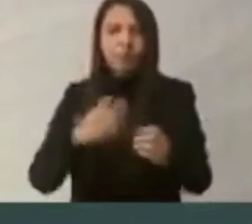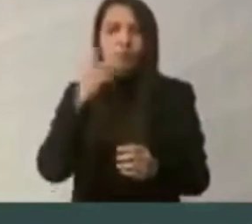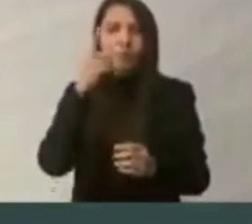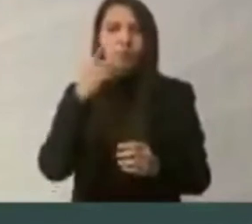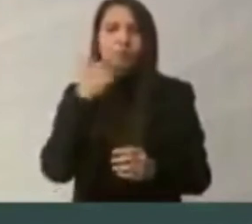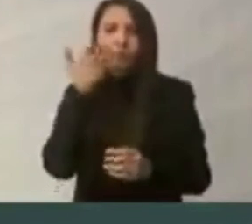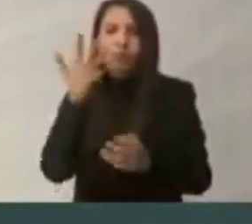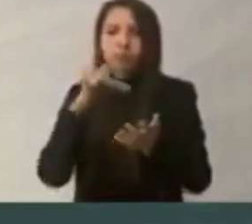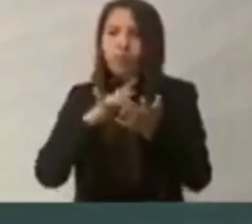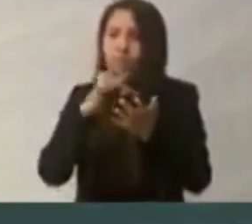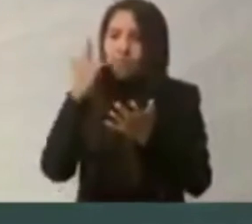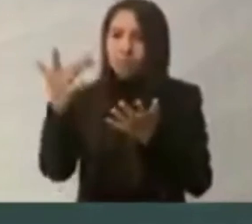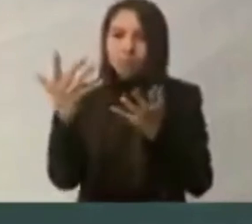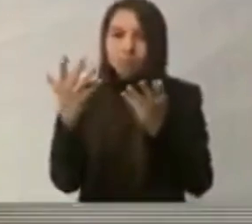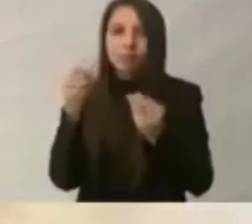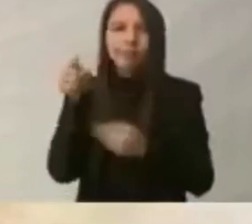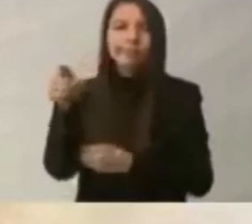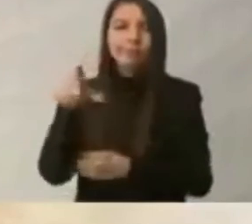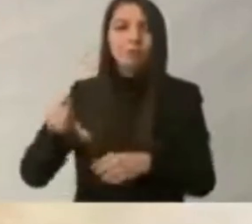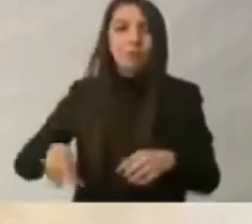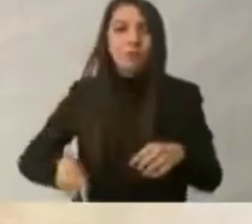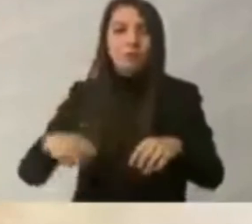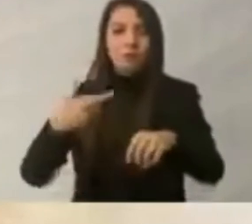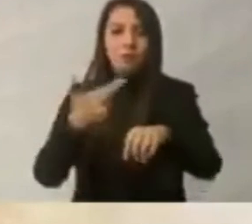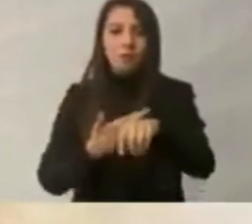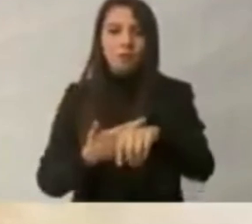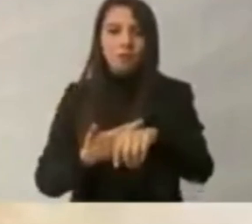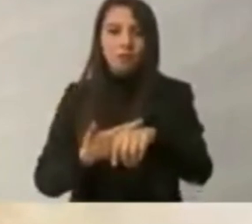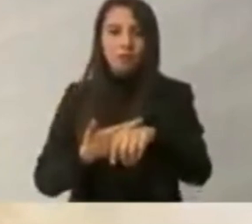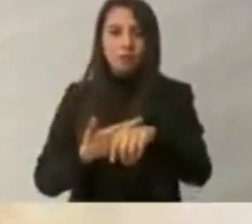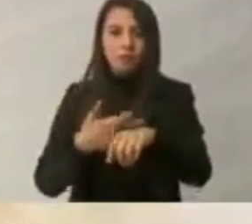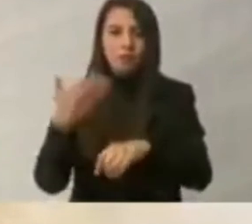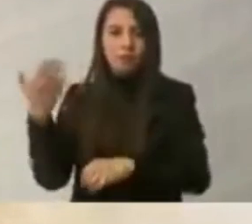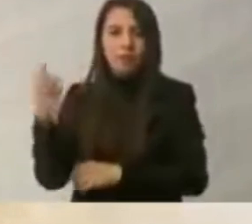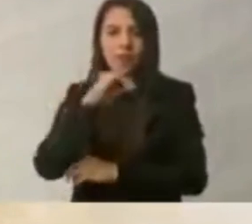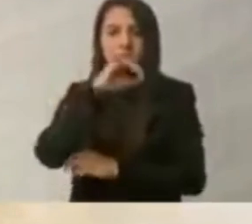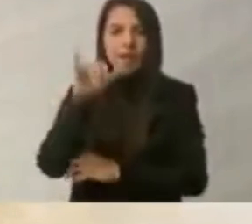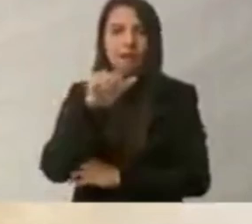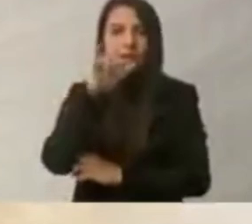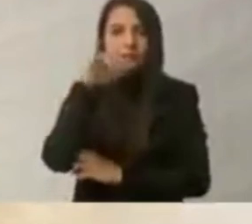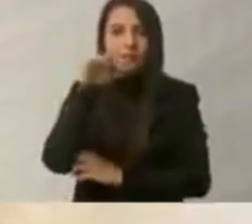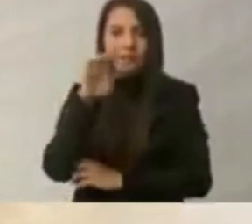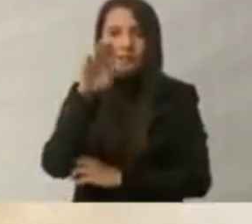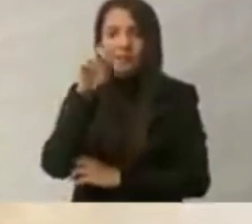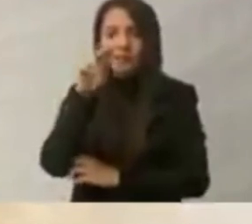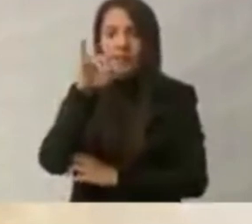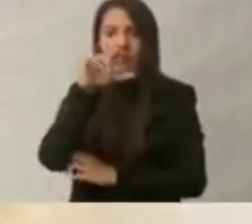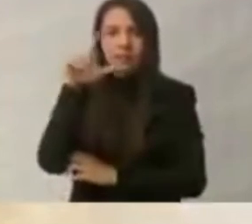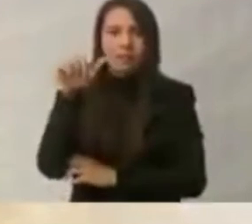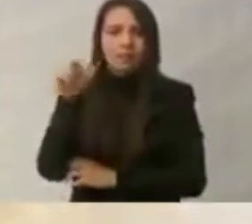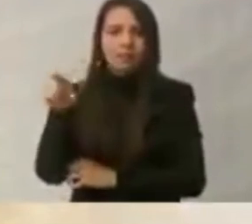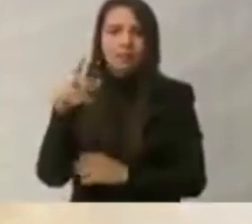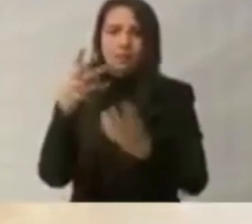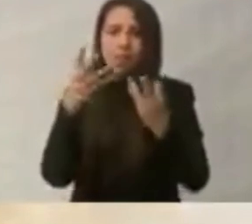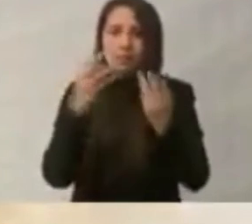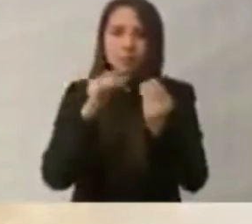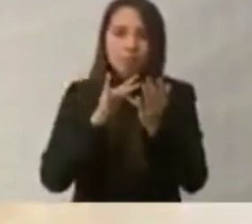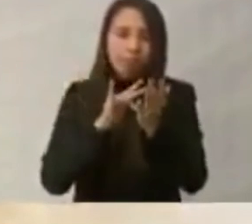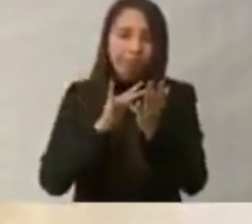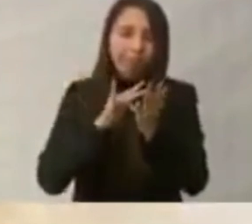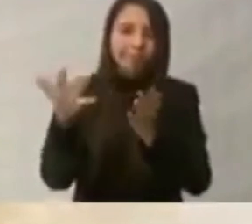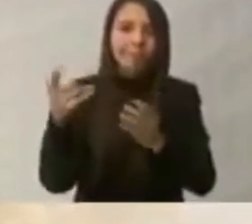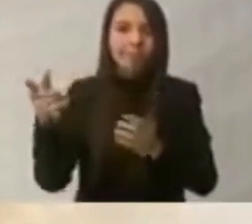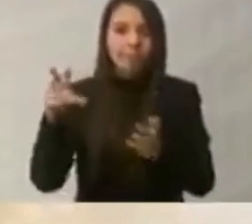gobernador de Baja California, a Jaime Bonilla, por su apoyo. Ahora